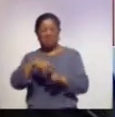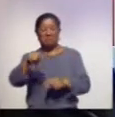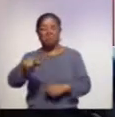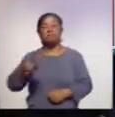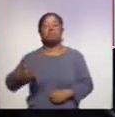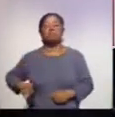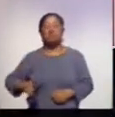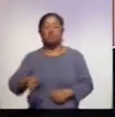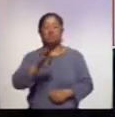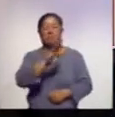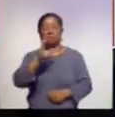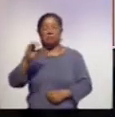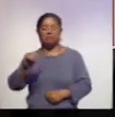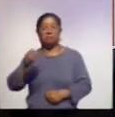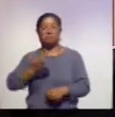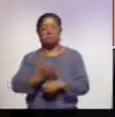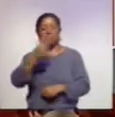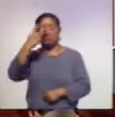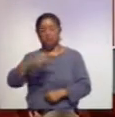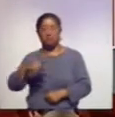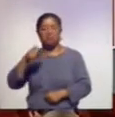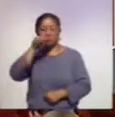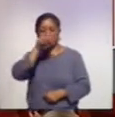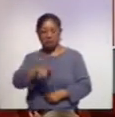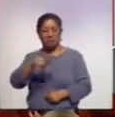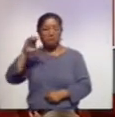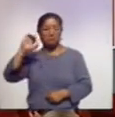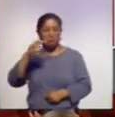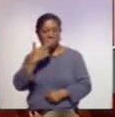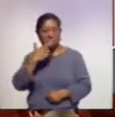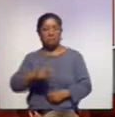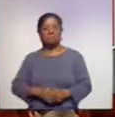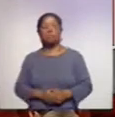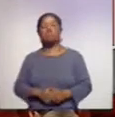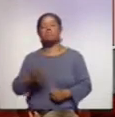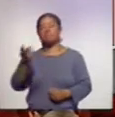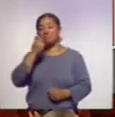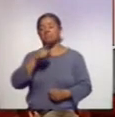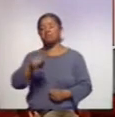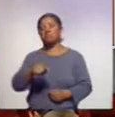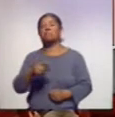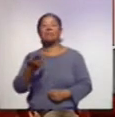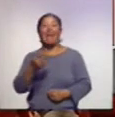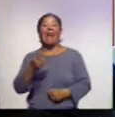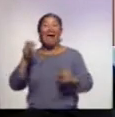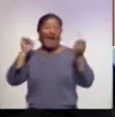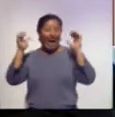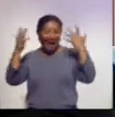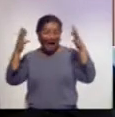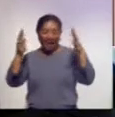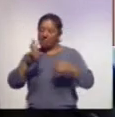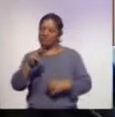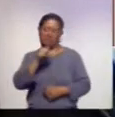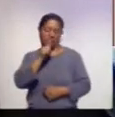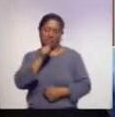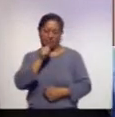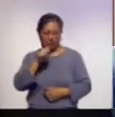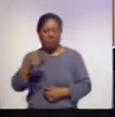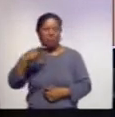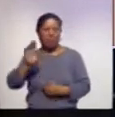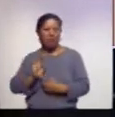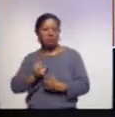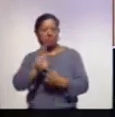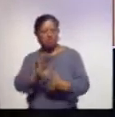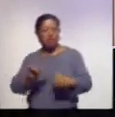Baja California, Estado de México, Jalisco y Chihuahua. Durazo aclaró que todavía no hay nada que celebrar en el combate a la inseguridad, pero presentó un informe